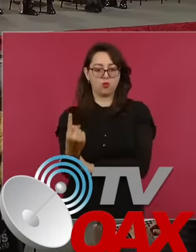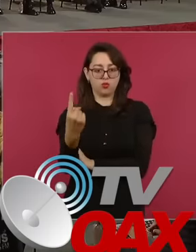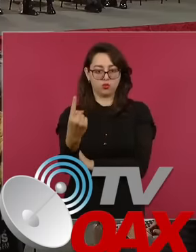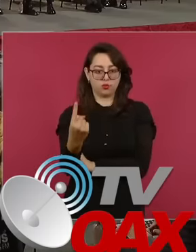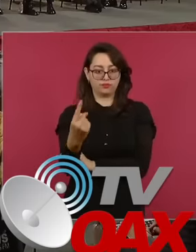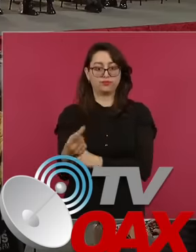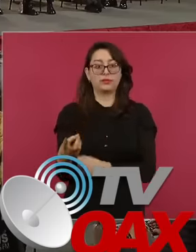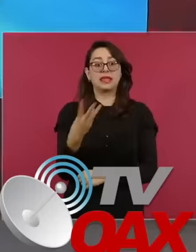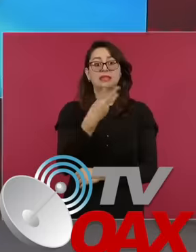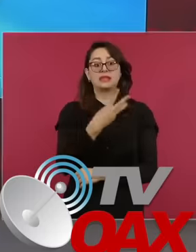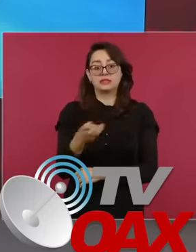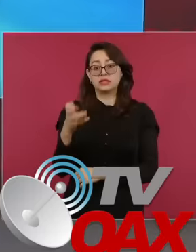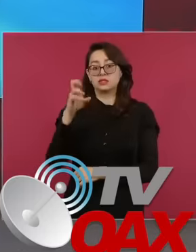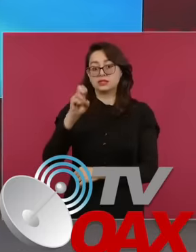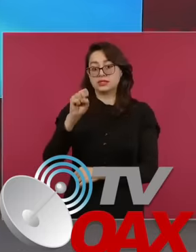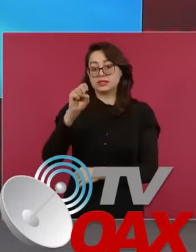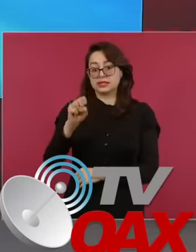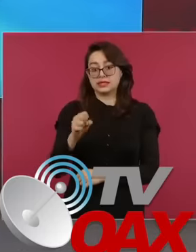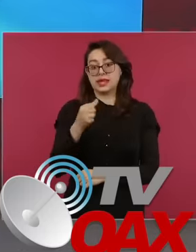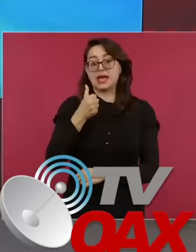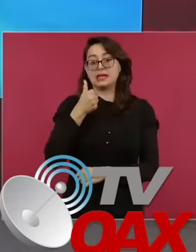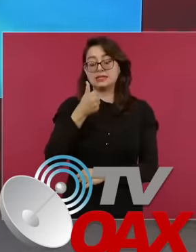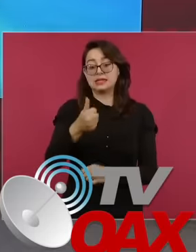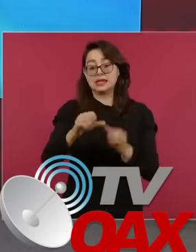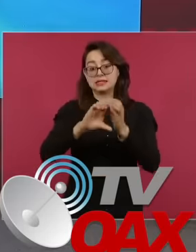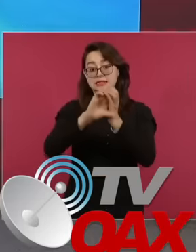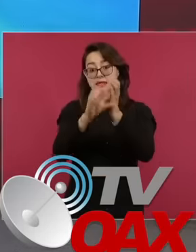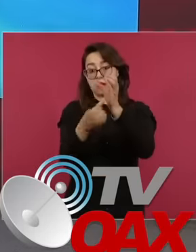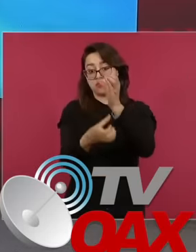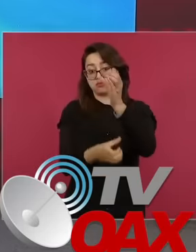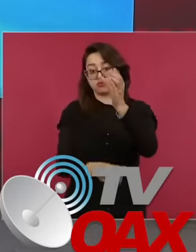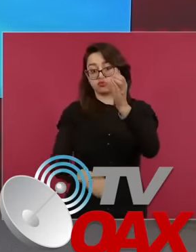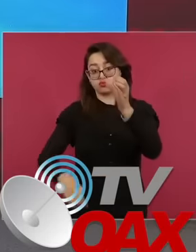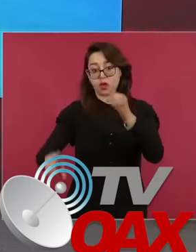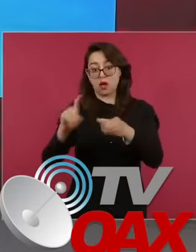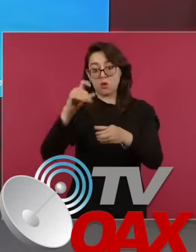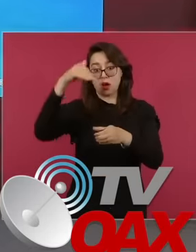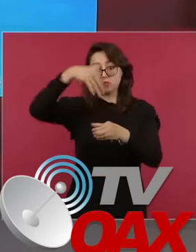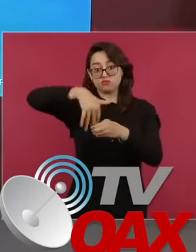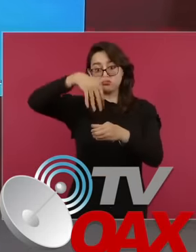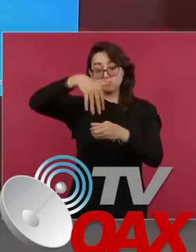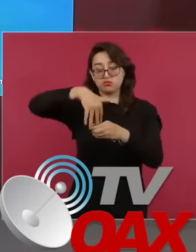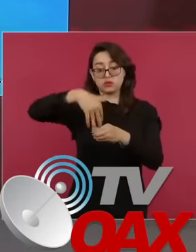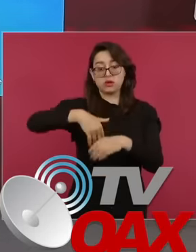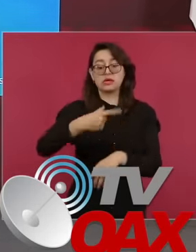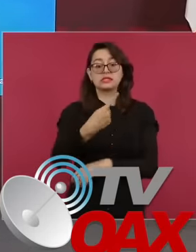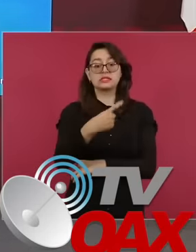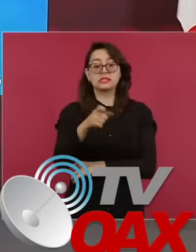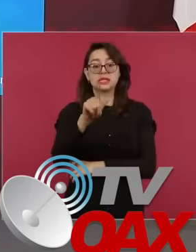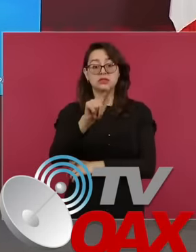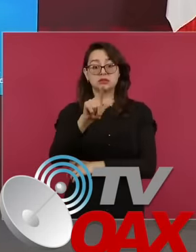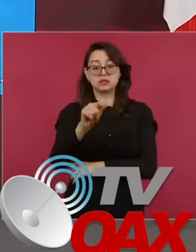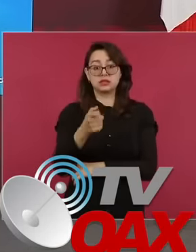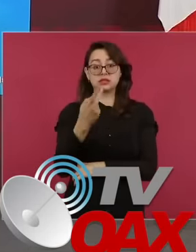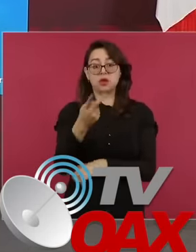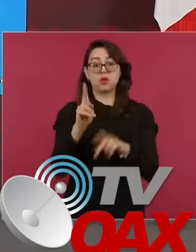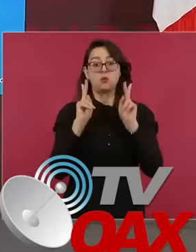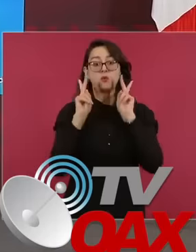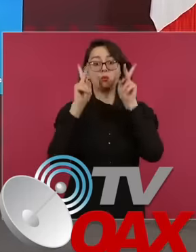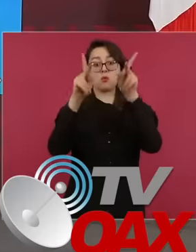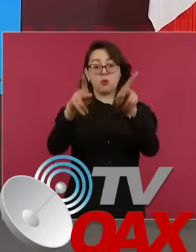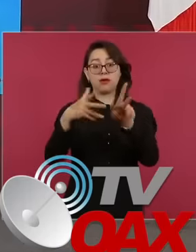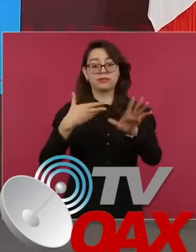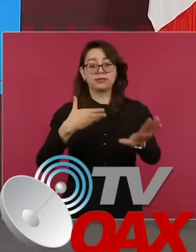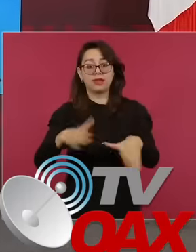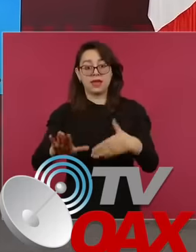386 obras de drenaje transversal de 387 proyectadas, 174 pasos peatonales,